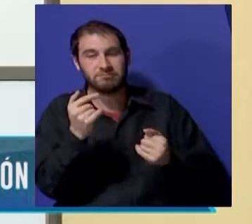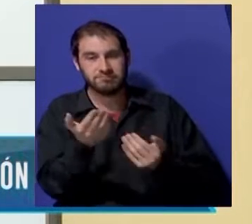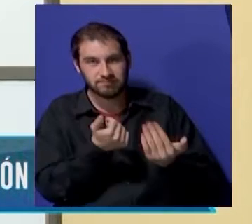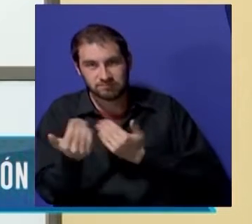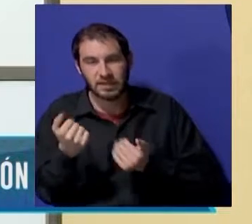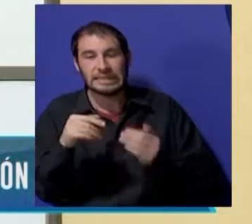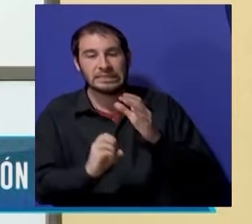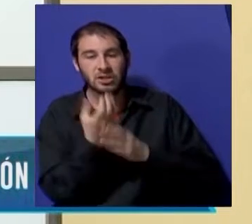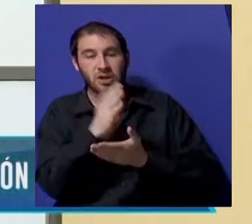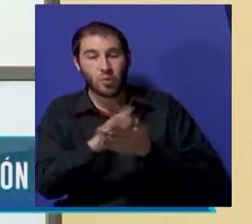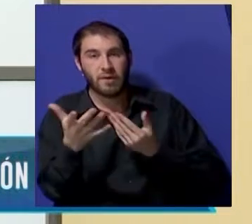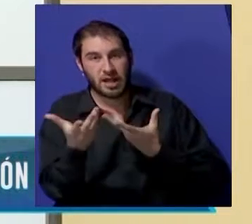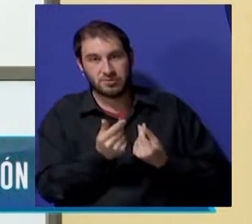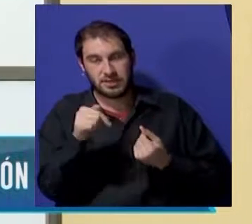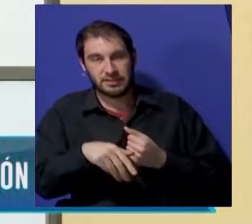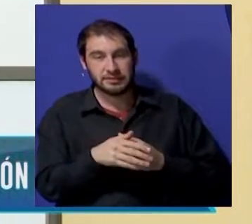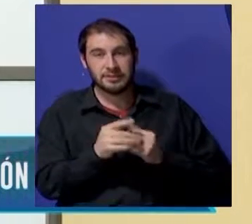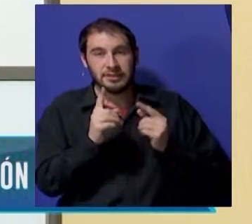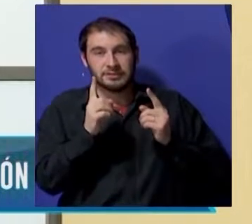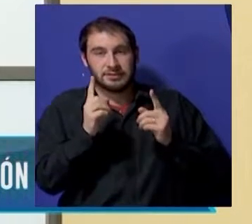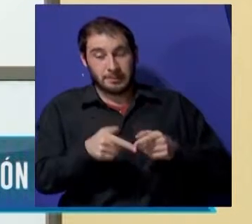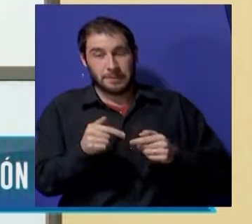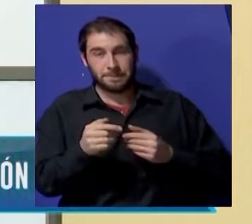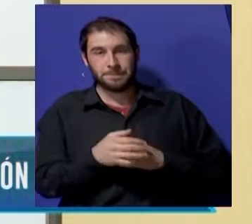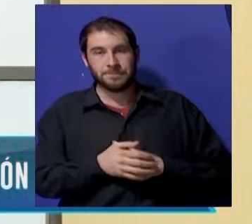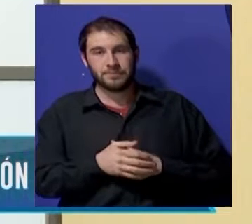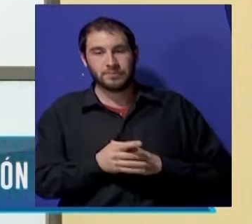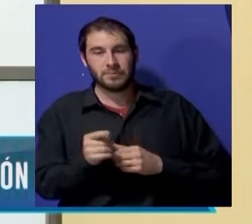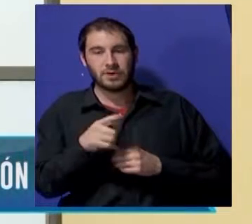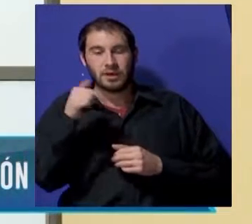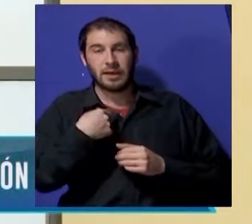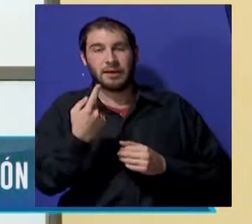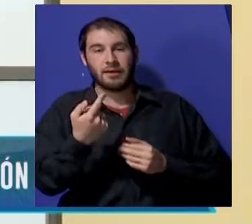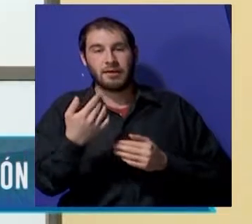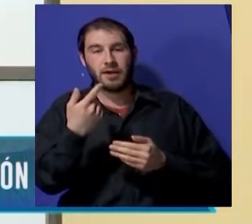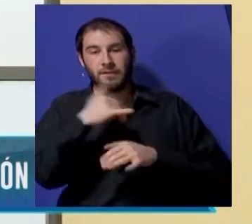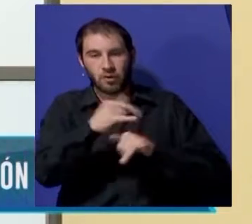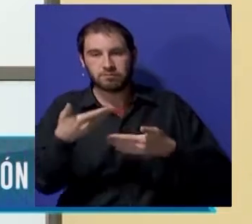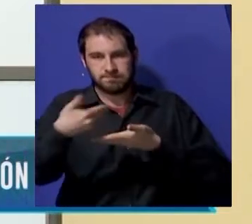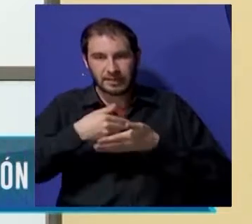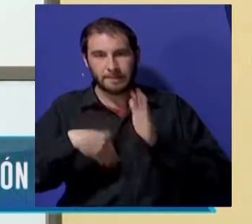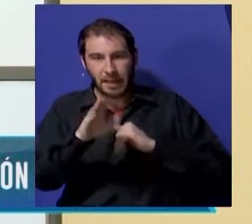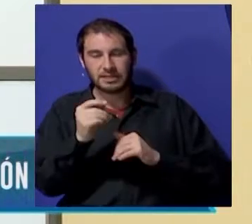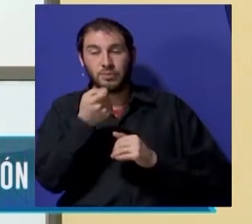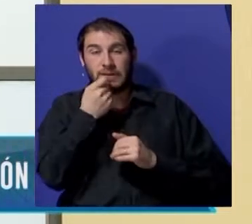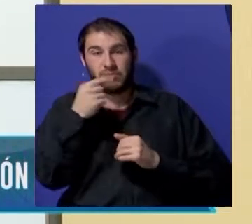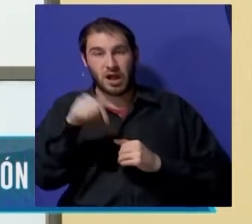tiempo. Las nuevas tecnologías nos permiten eso y a la vez nos hacen demandar mucho más información. Hoy, por